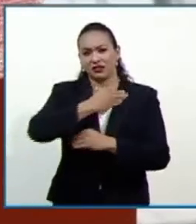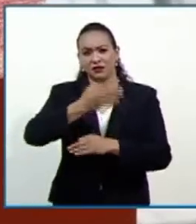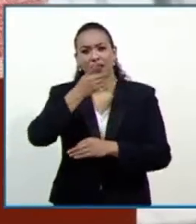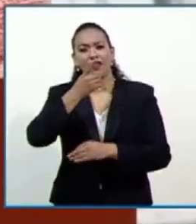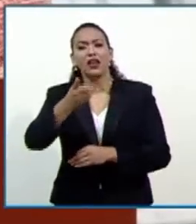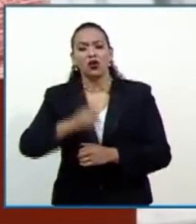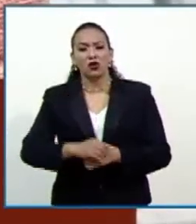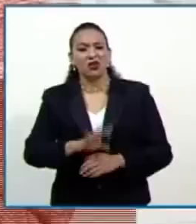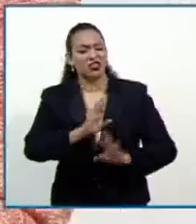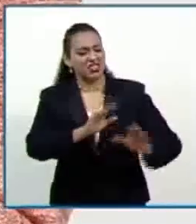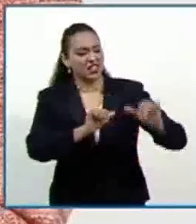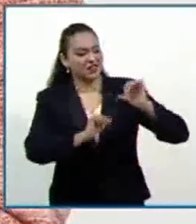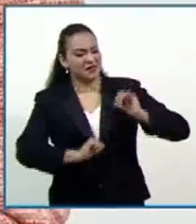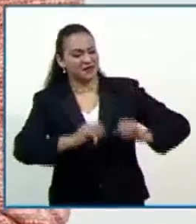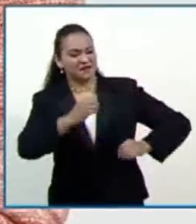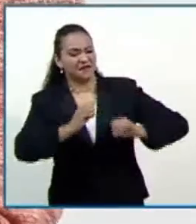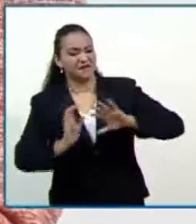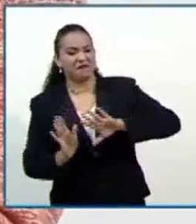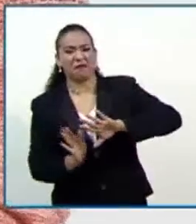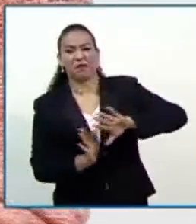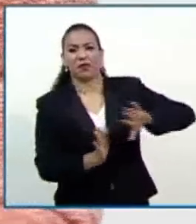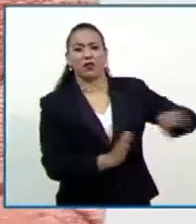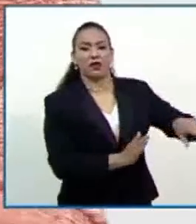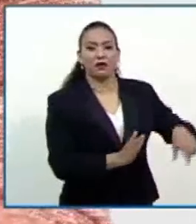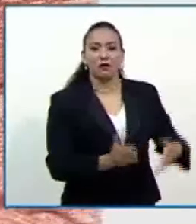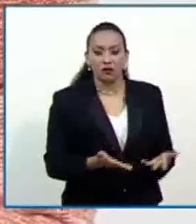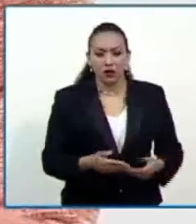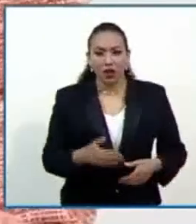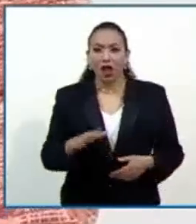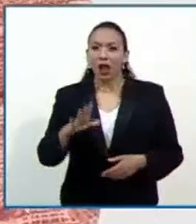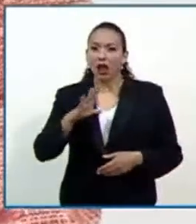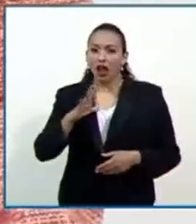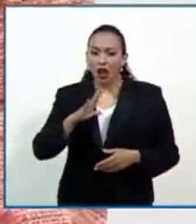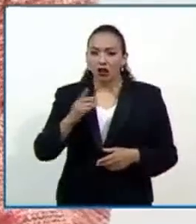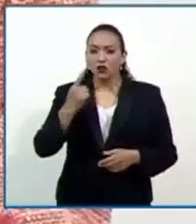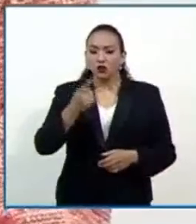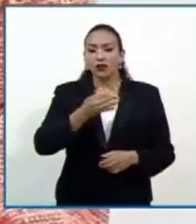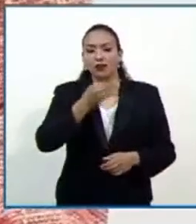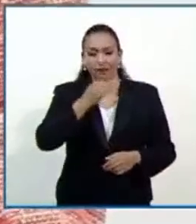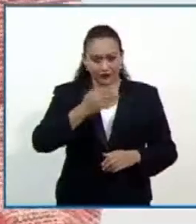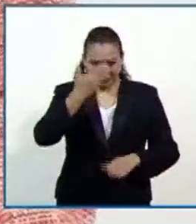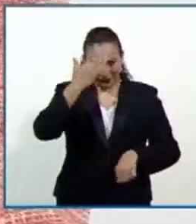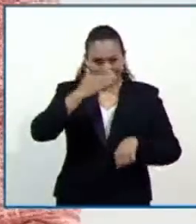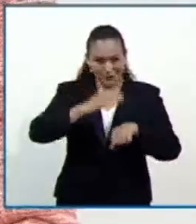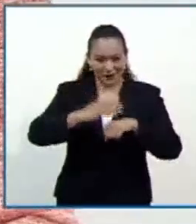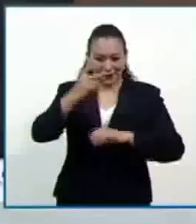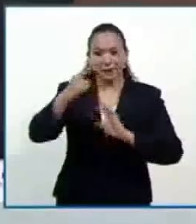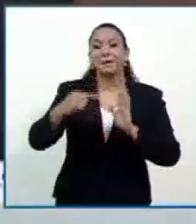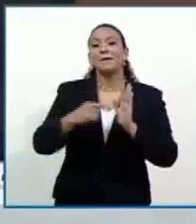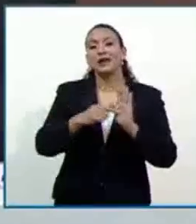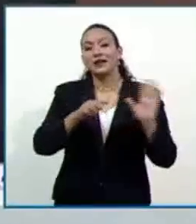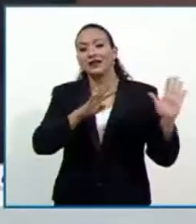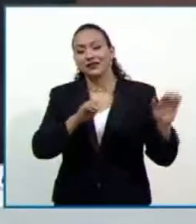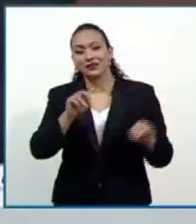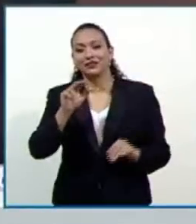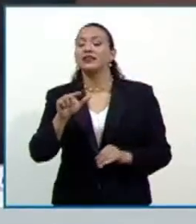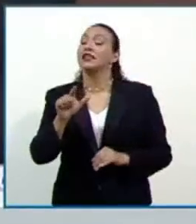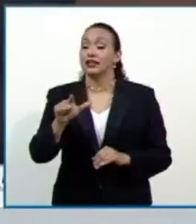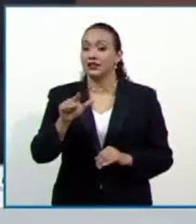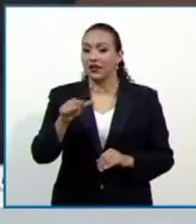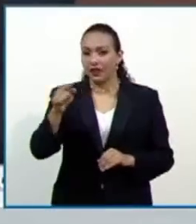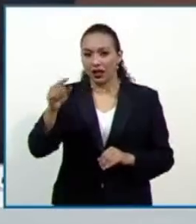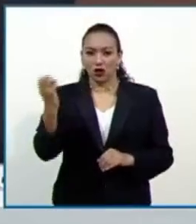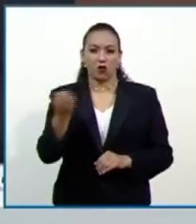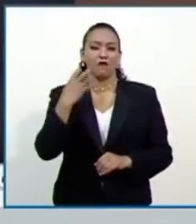al Poder Judicial de la Federación de la ceremonia por el 108 aniversario de la Constitución que se realizará en Querétaro. En